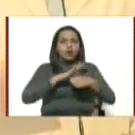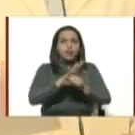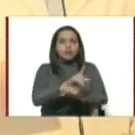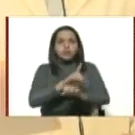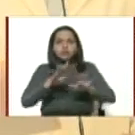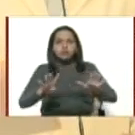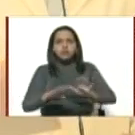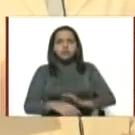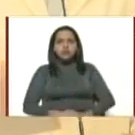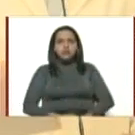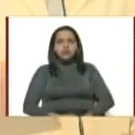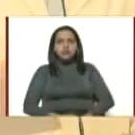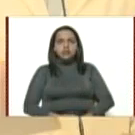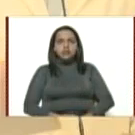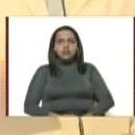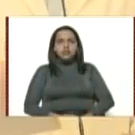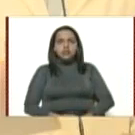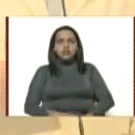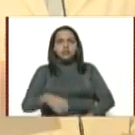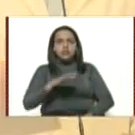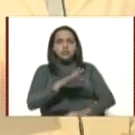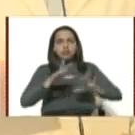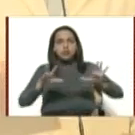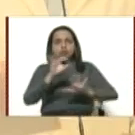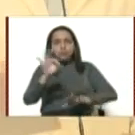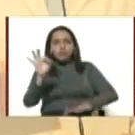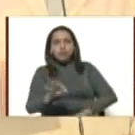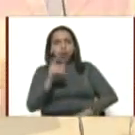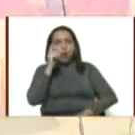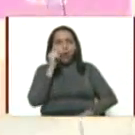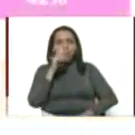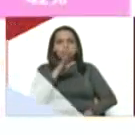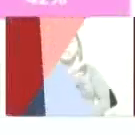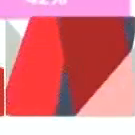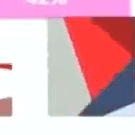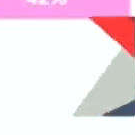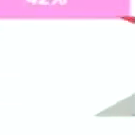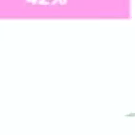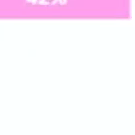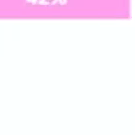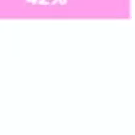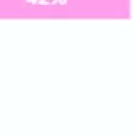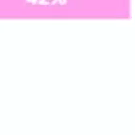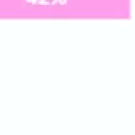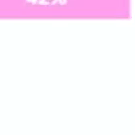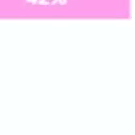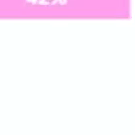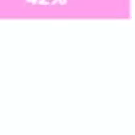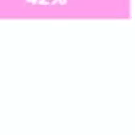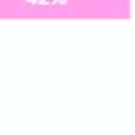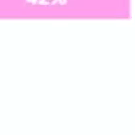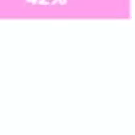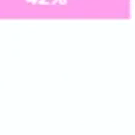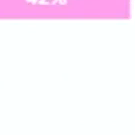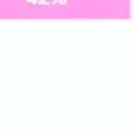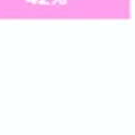COVID-19, 58%. Versus el 42% que corresponde al sexo femenino.